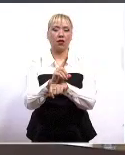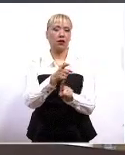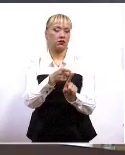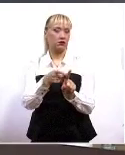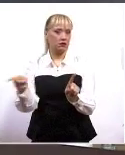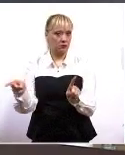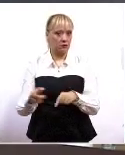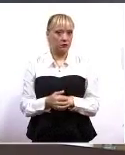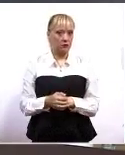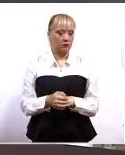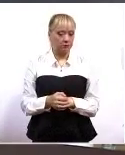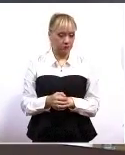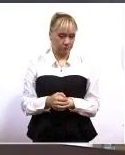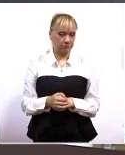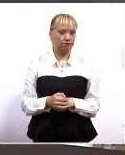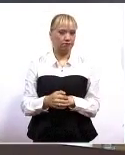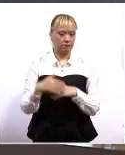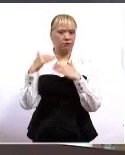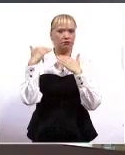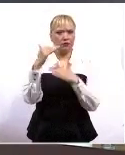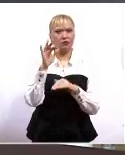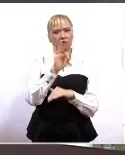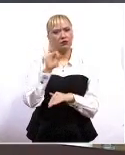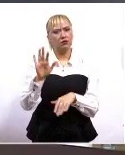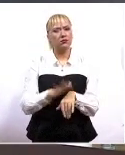Realmente lo del plazo